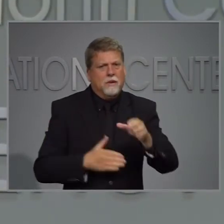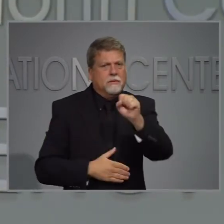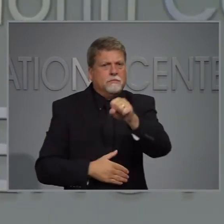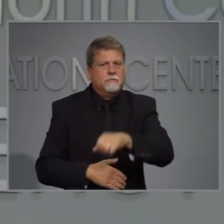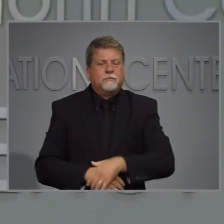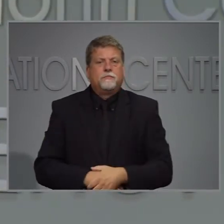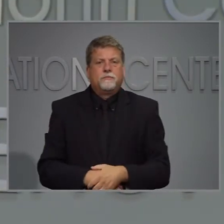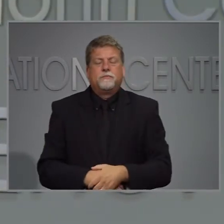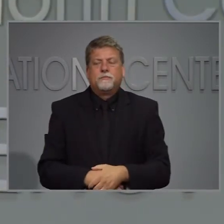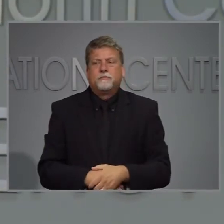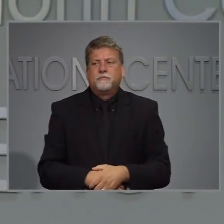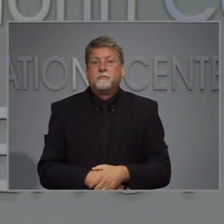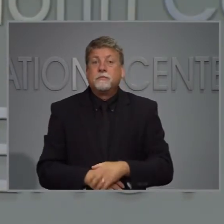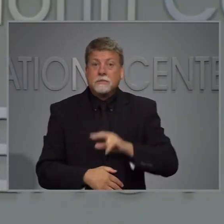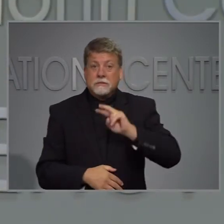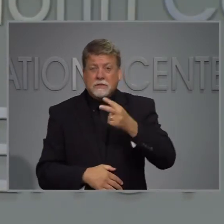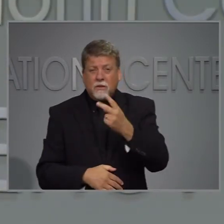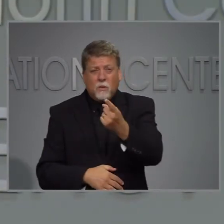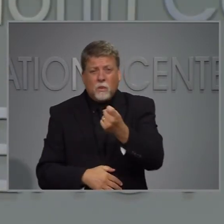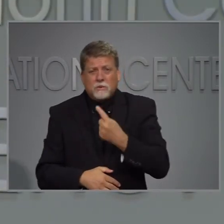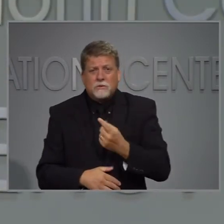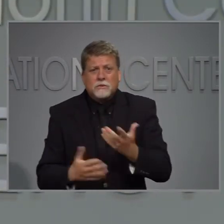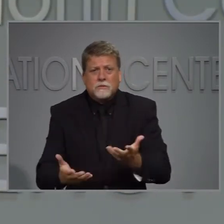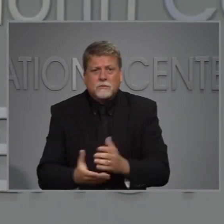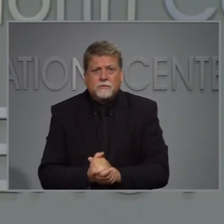Gracias. La siguiente.